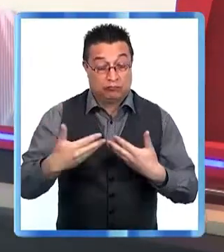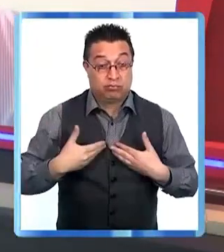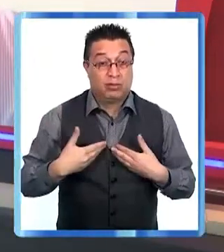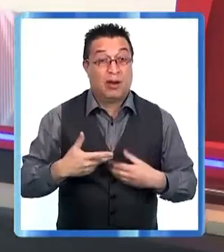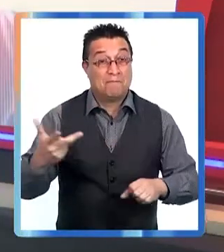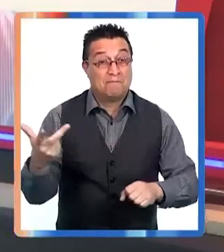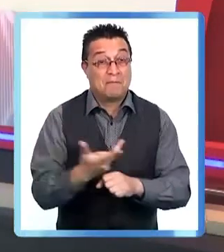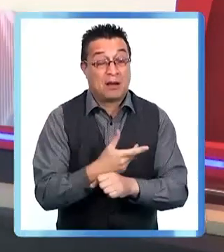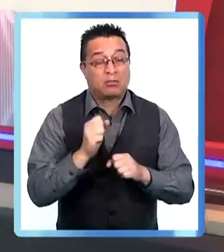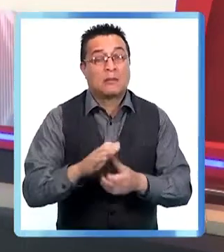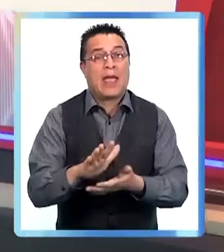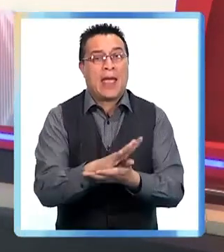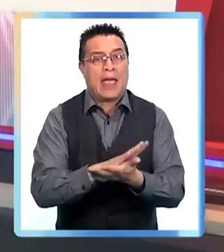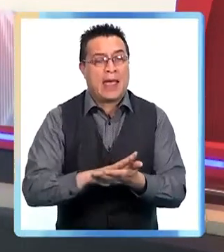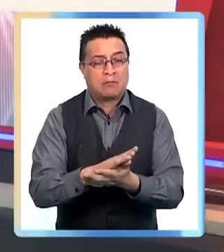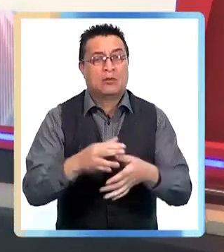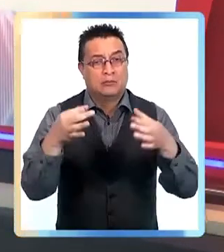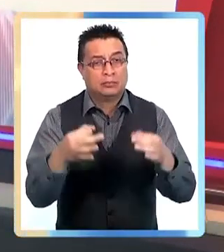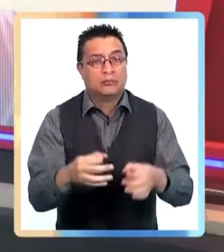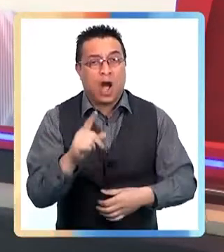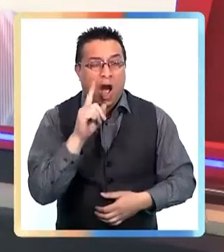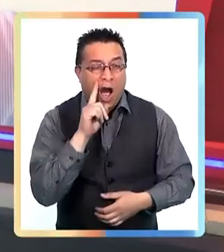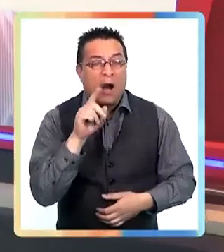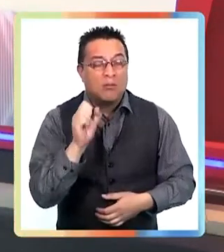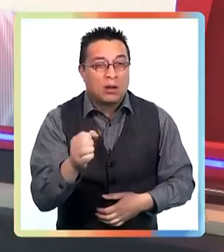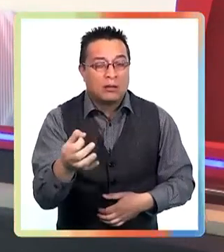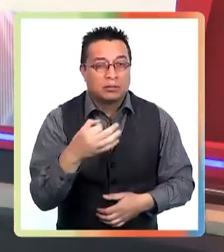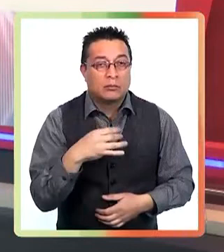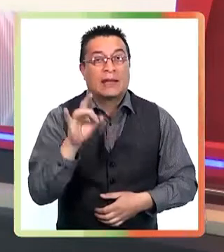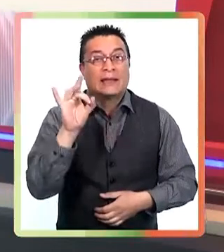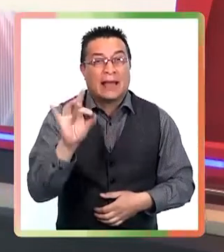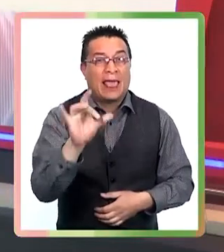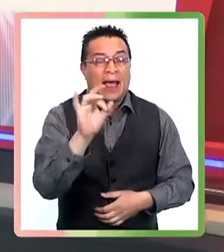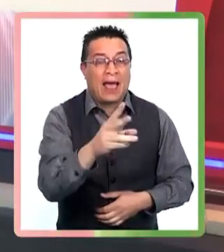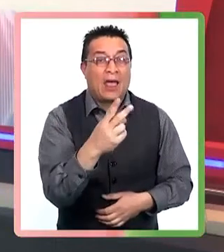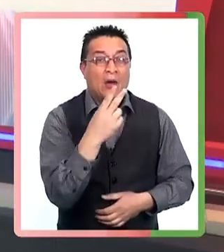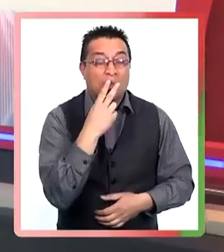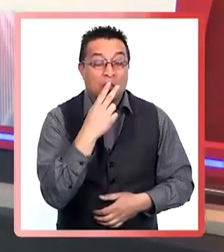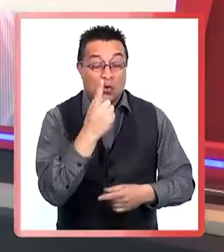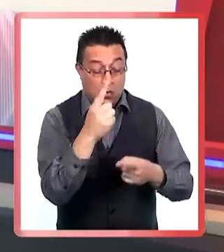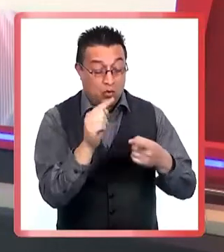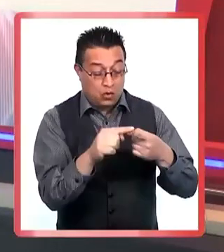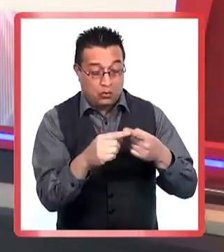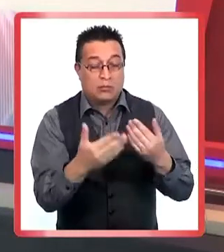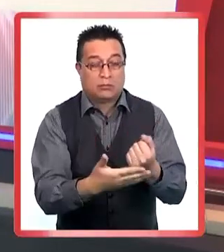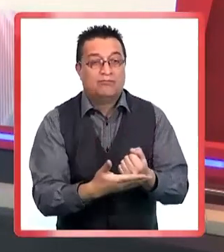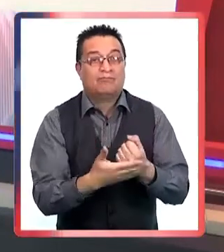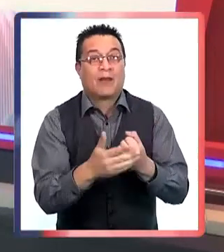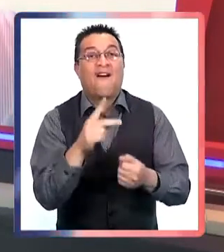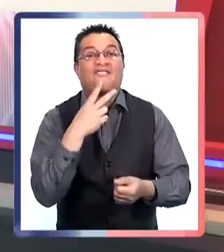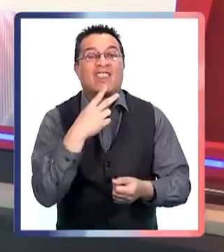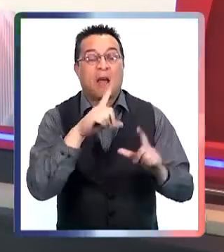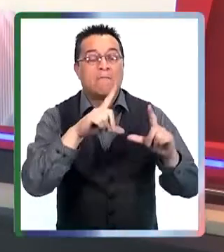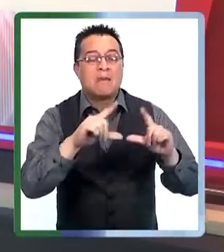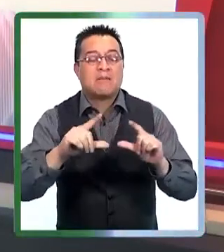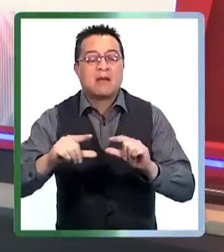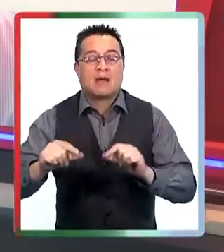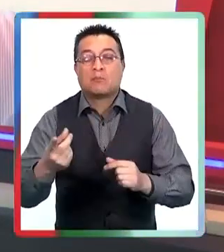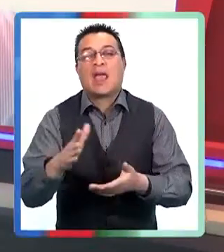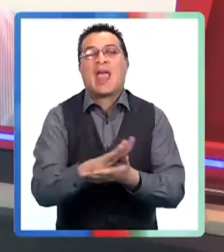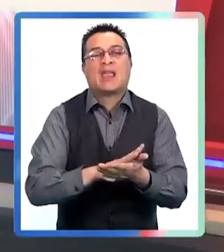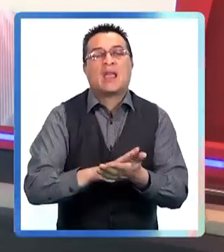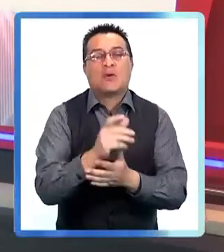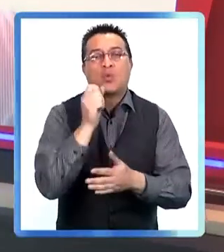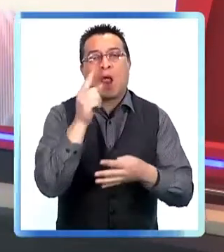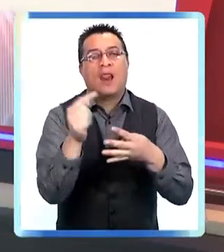al organismo, ¿podría darnos ejemplos concretos? Hay personas que dicen, por cada cigarrillo que te fumas estás acortando tu vida. ¿Qué ejemplos